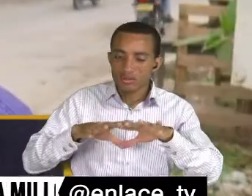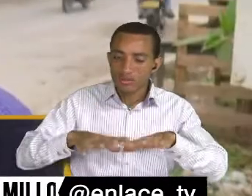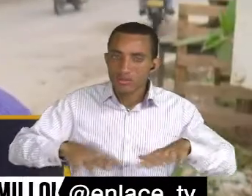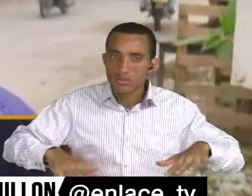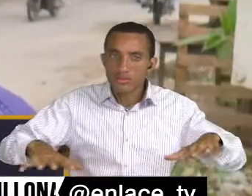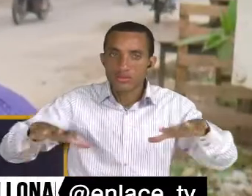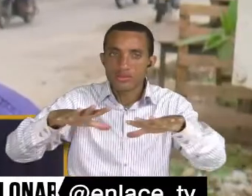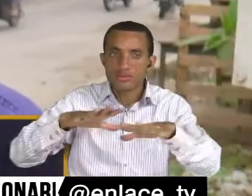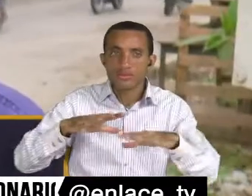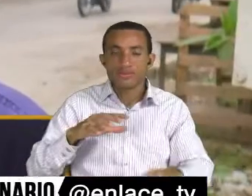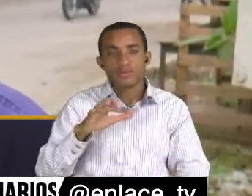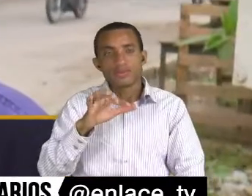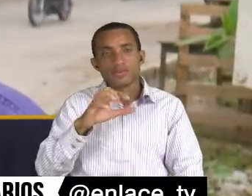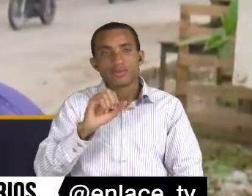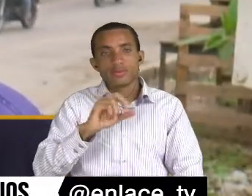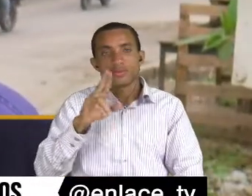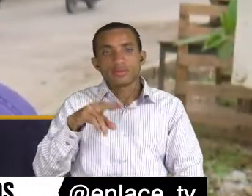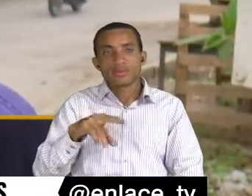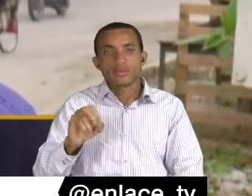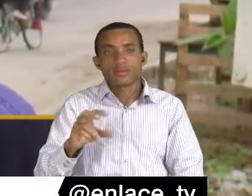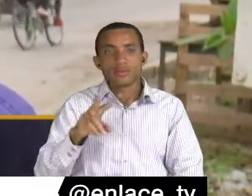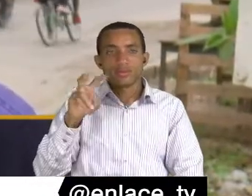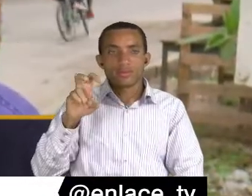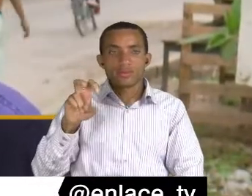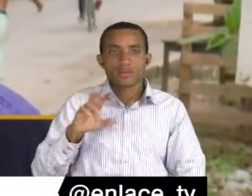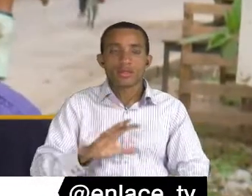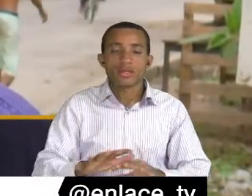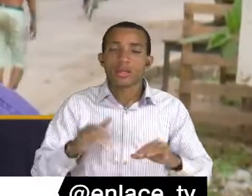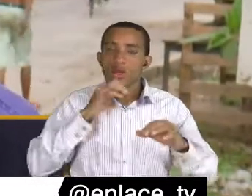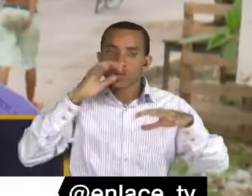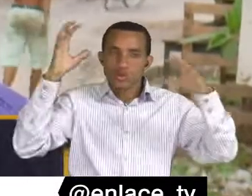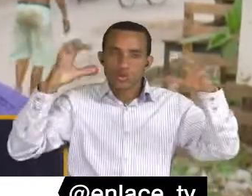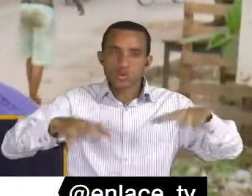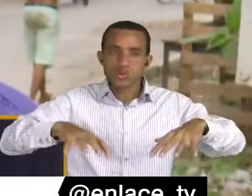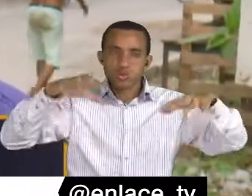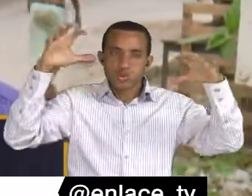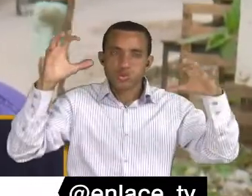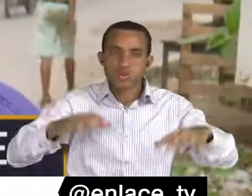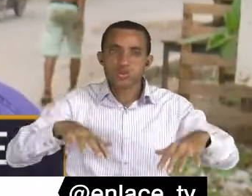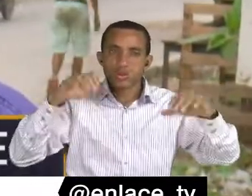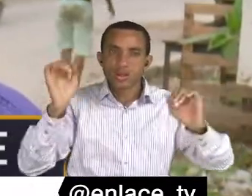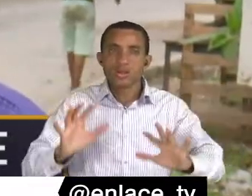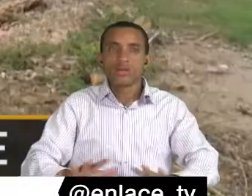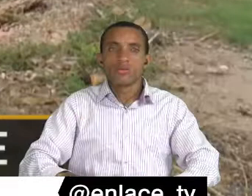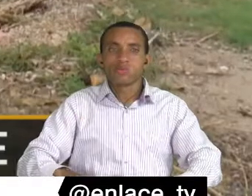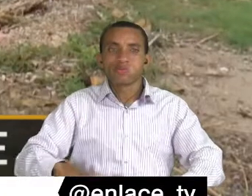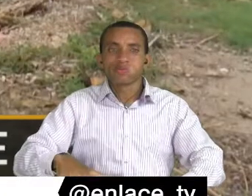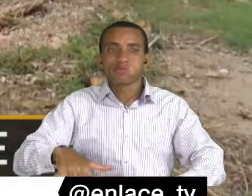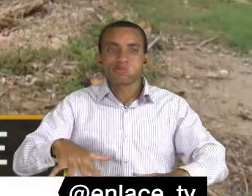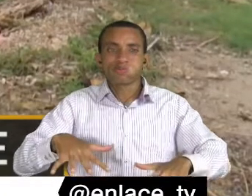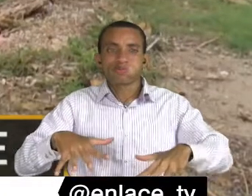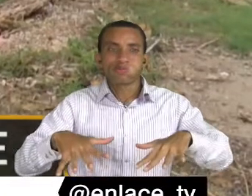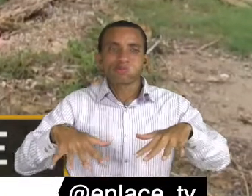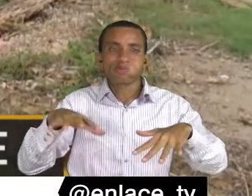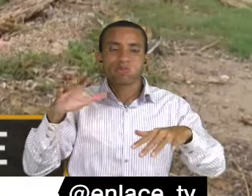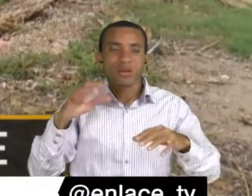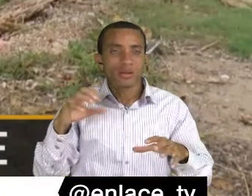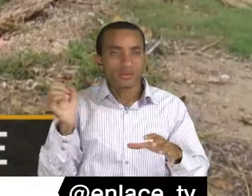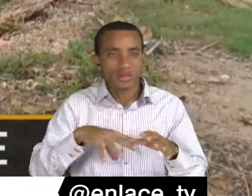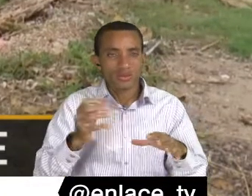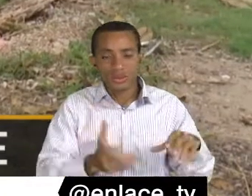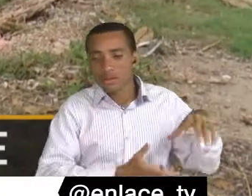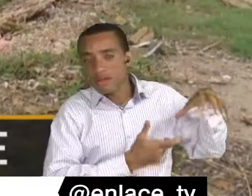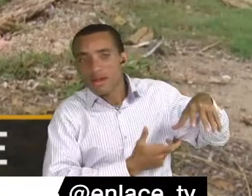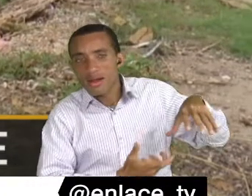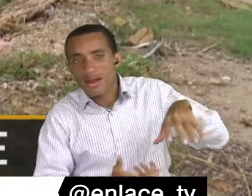entrado prácticamente el invierno, las aguas han aumentado sus caudales, han bajado todas las basuras que muchas veces la misma comunidad no tiene la amabilidad,